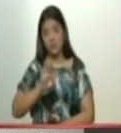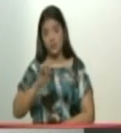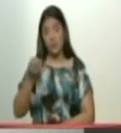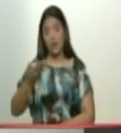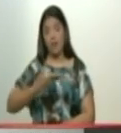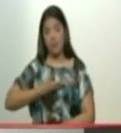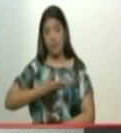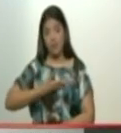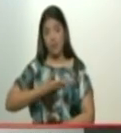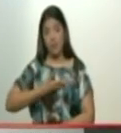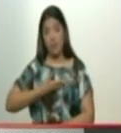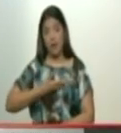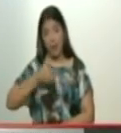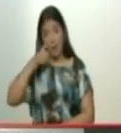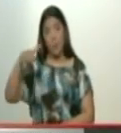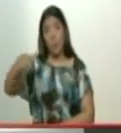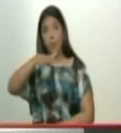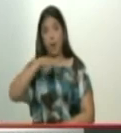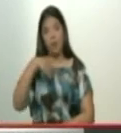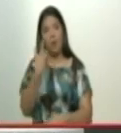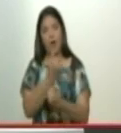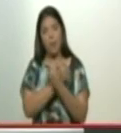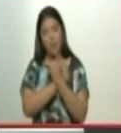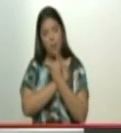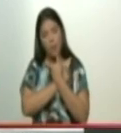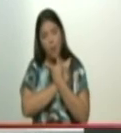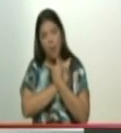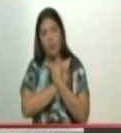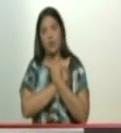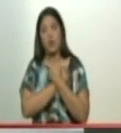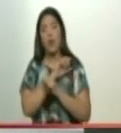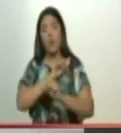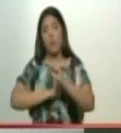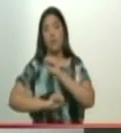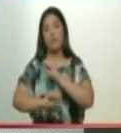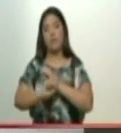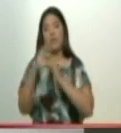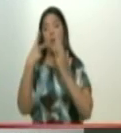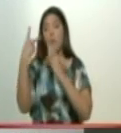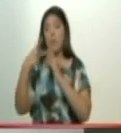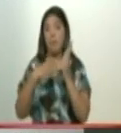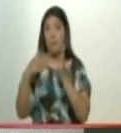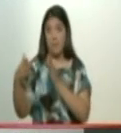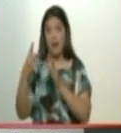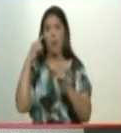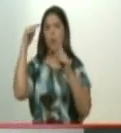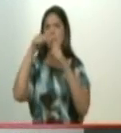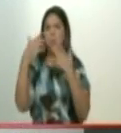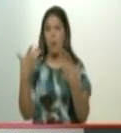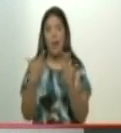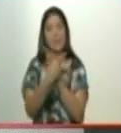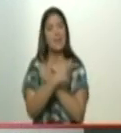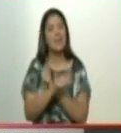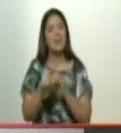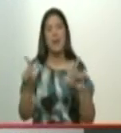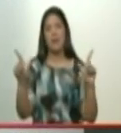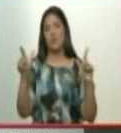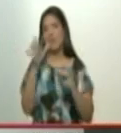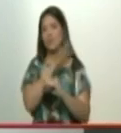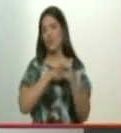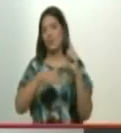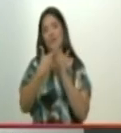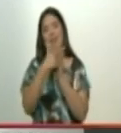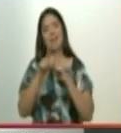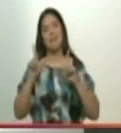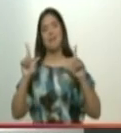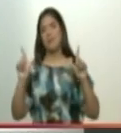dado el pueblo venezolano en su amor por defender una operación que busca liberarlo de esta situación. Solo esto